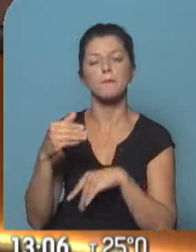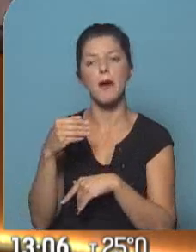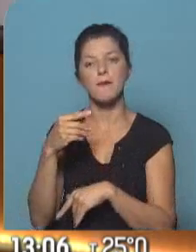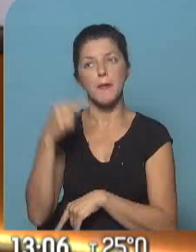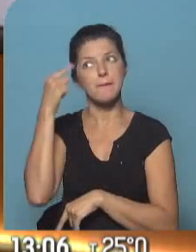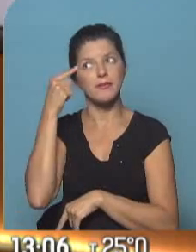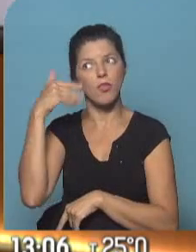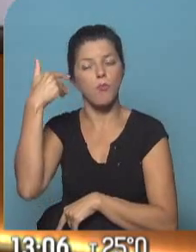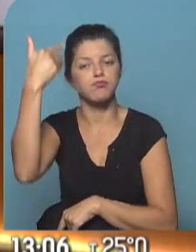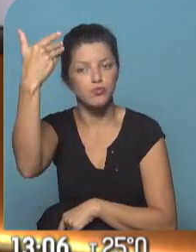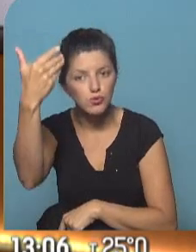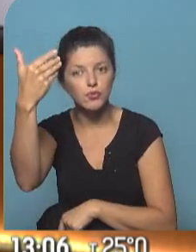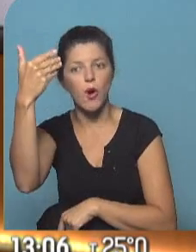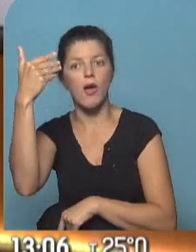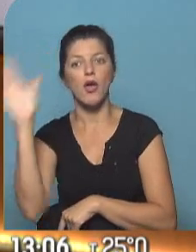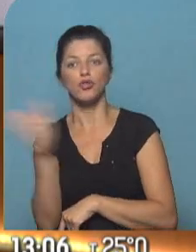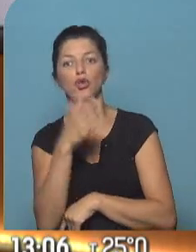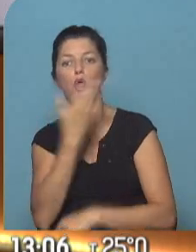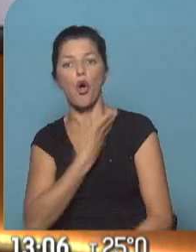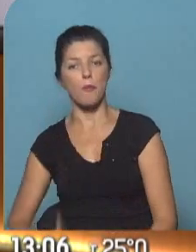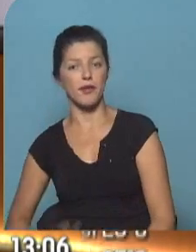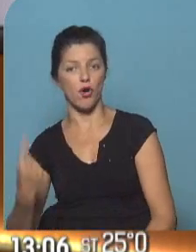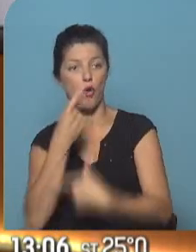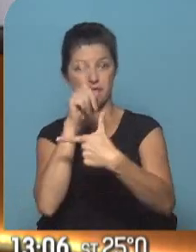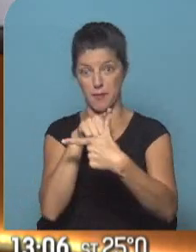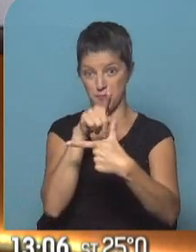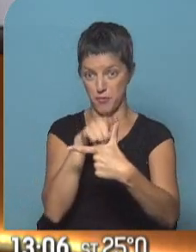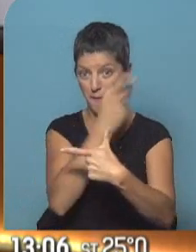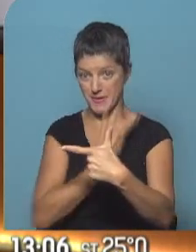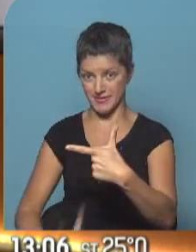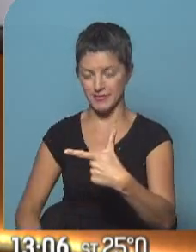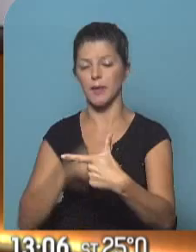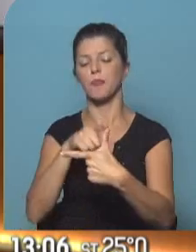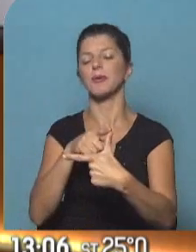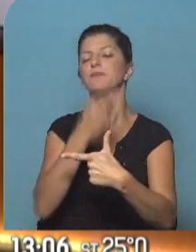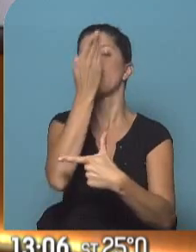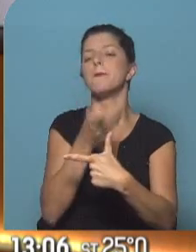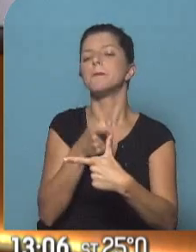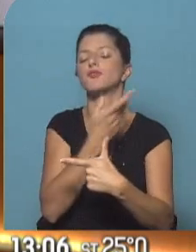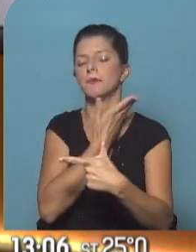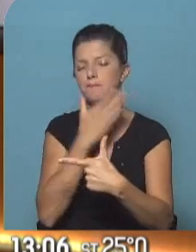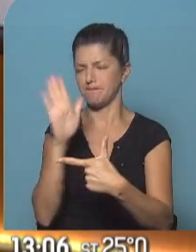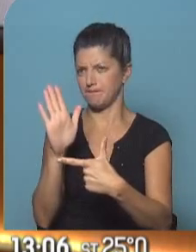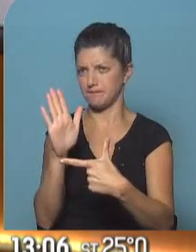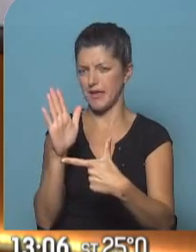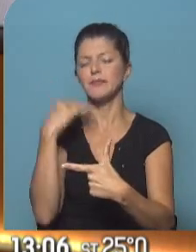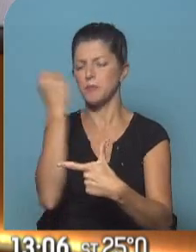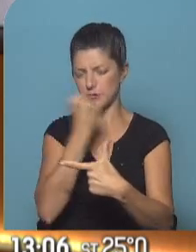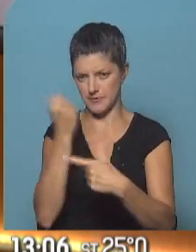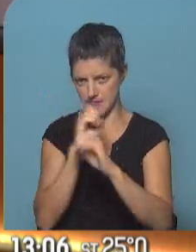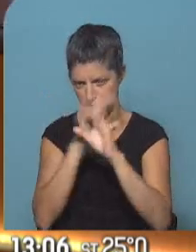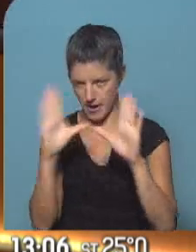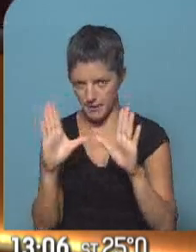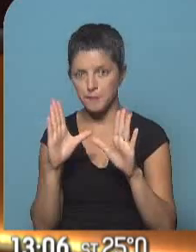es atacar al gobierno Rouhani, que él ha hecho como su caballito de batalla el acuerdo nuclear, diciendo, porque es importante decir una